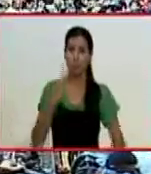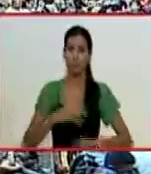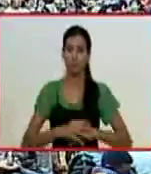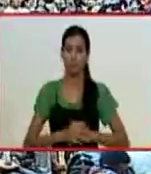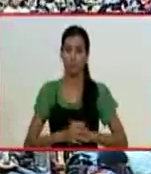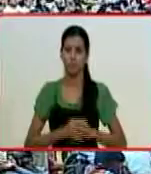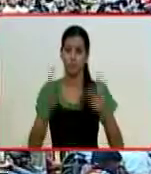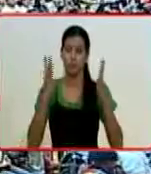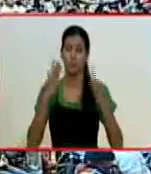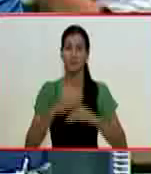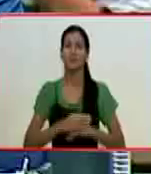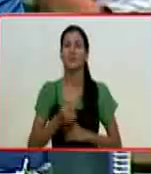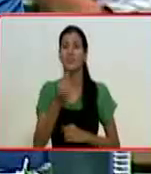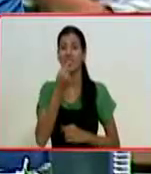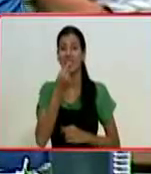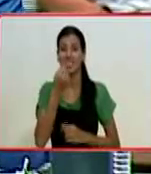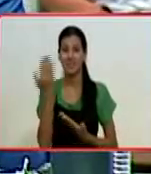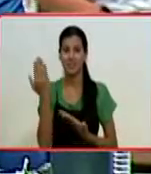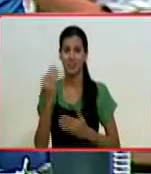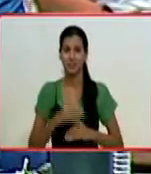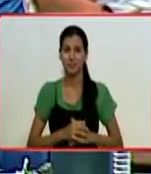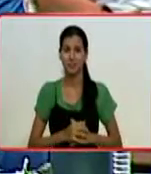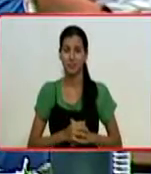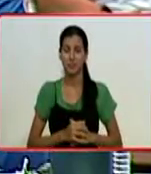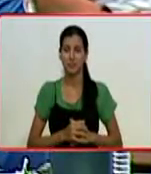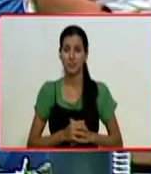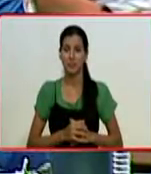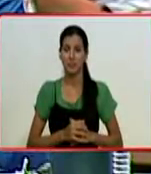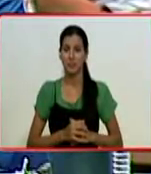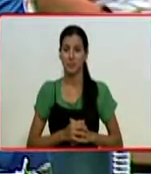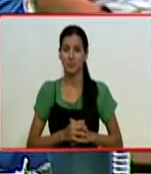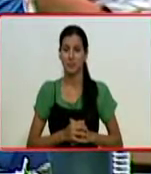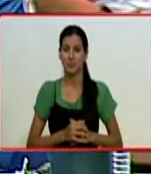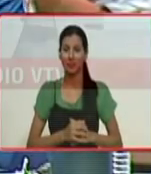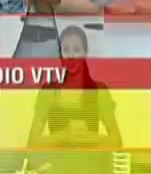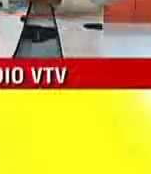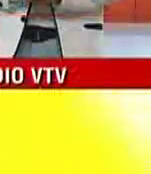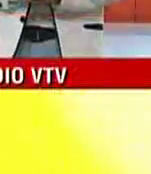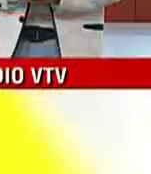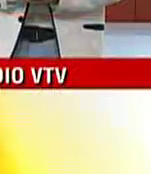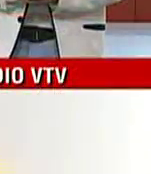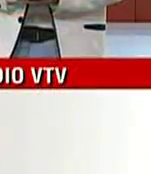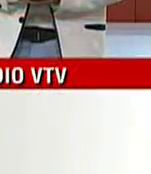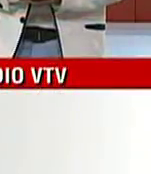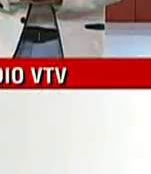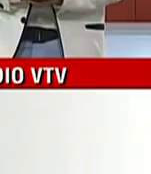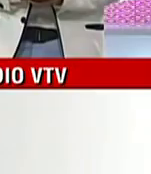Miguel Ángel.